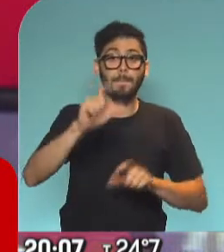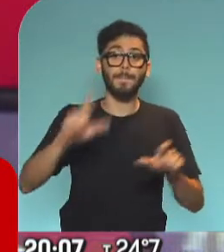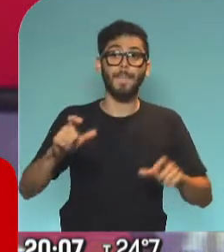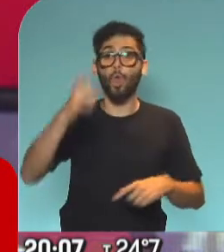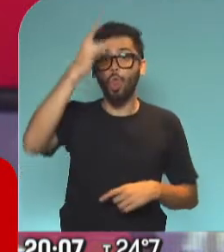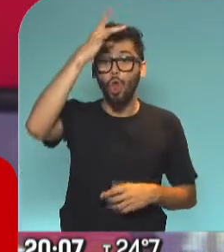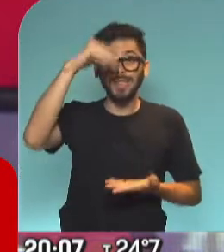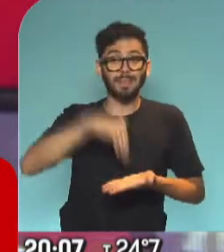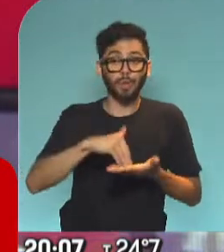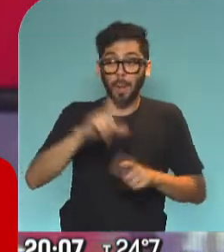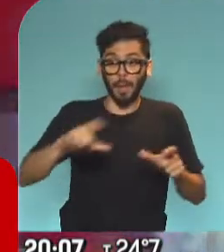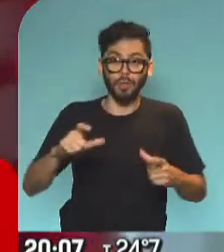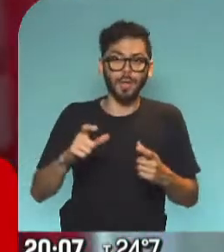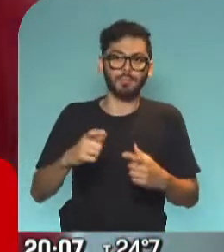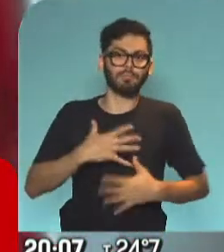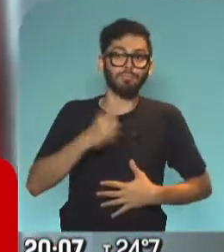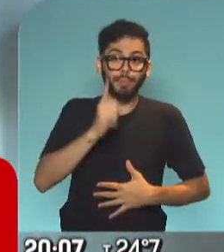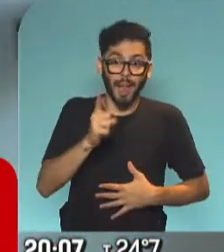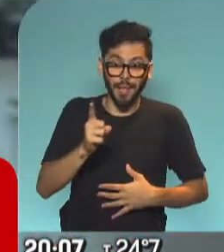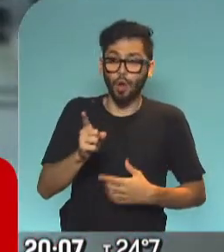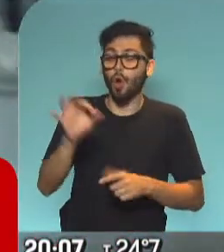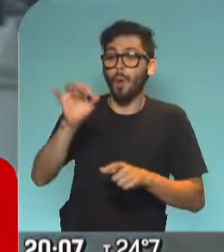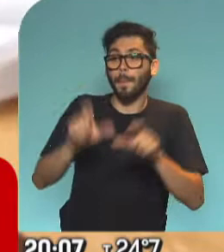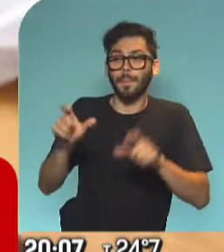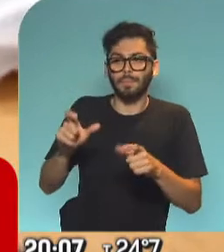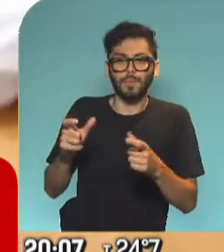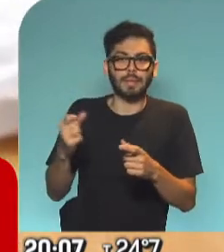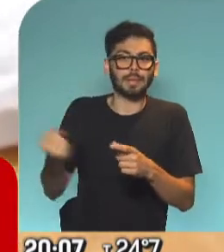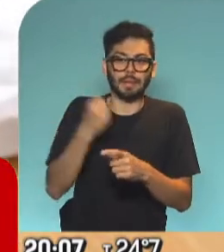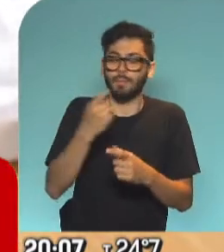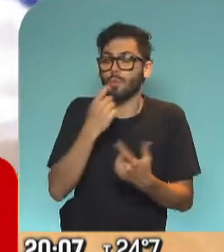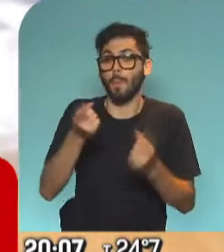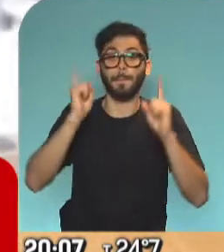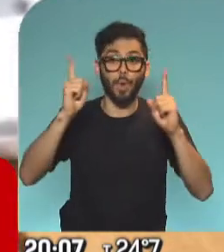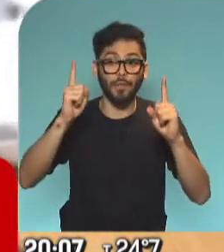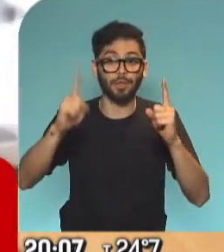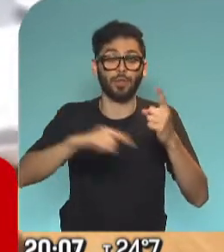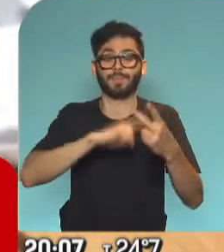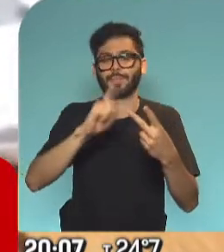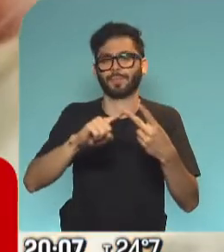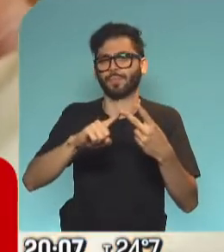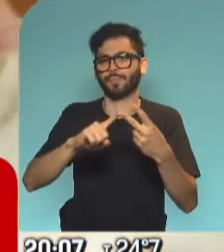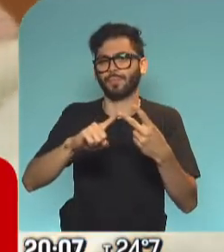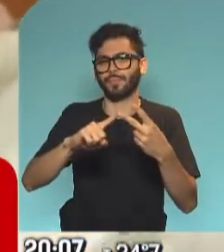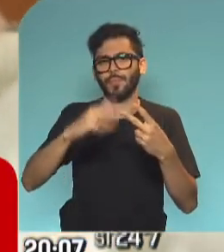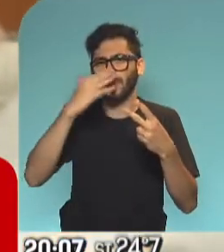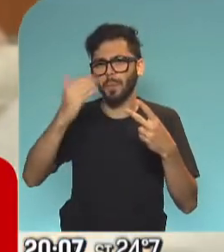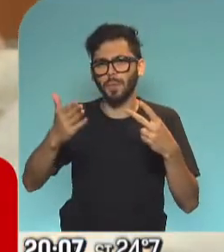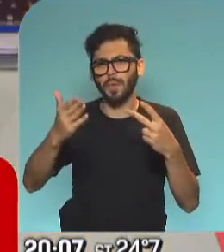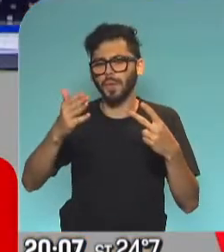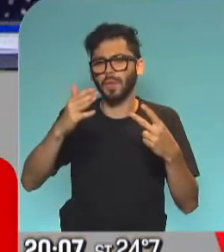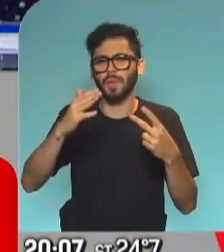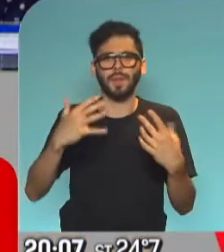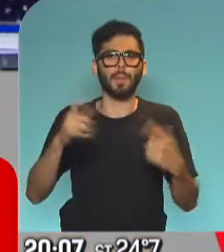riesgo y personal estratégico. Dentro de eso tenés docentes, después más de 60, que son